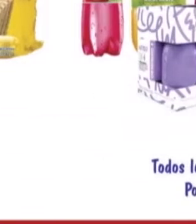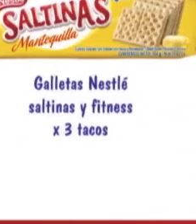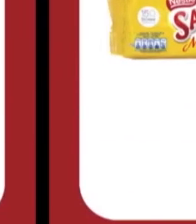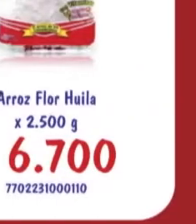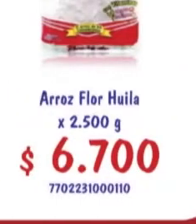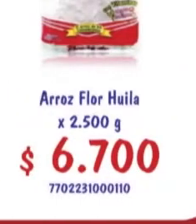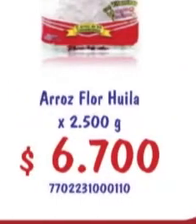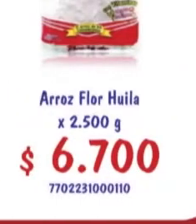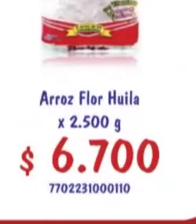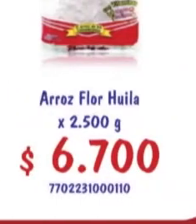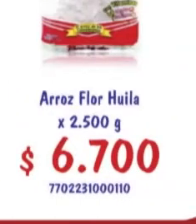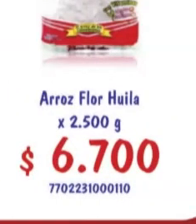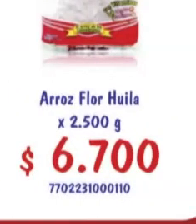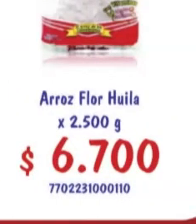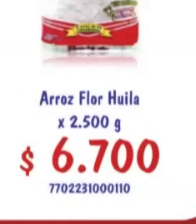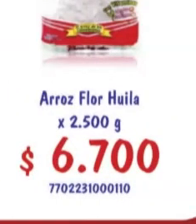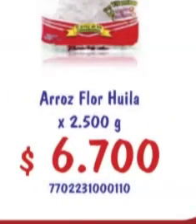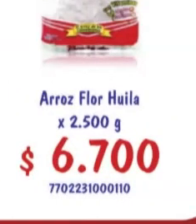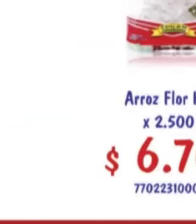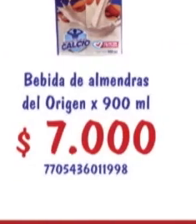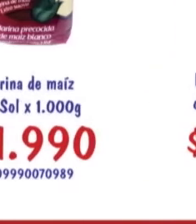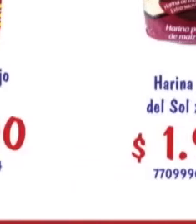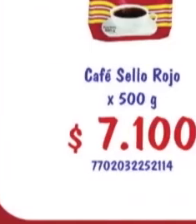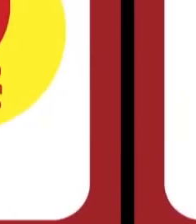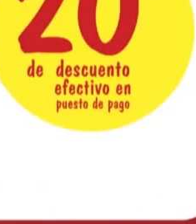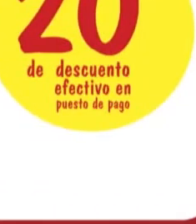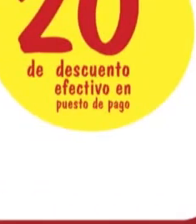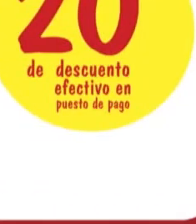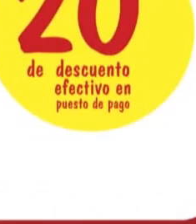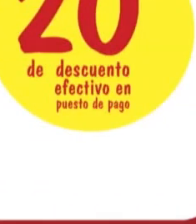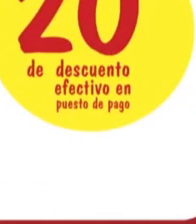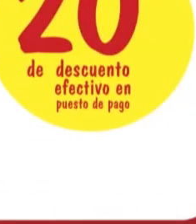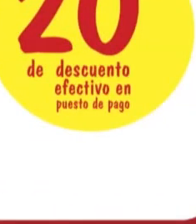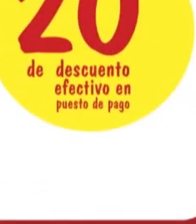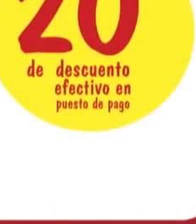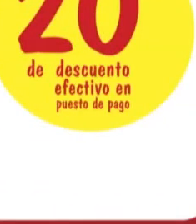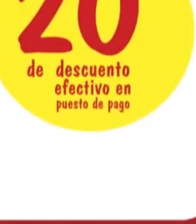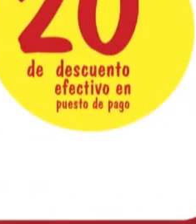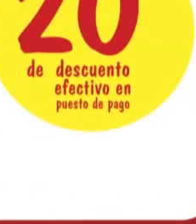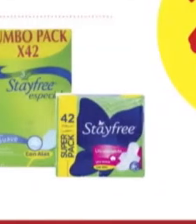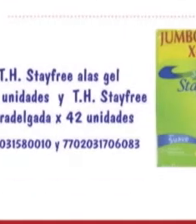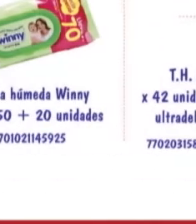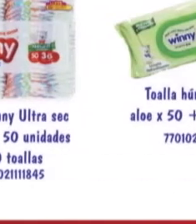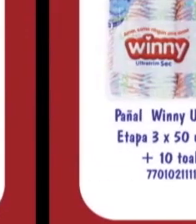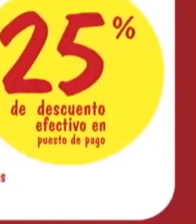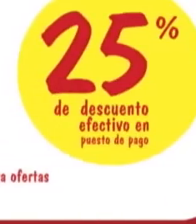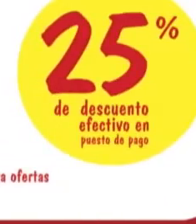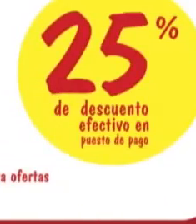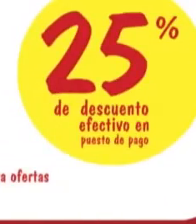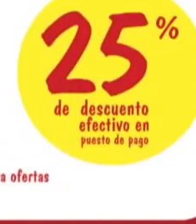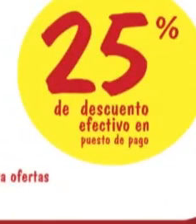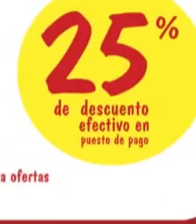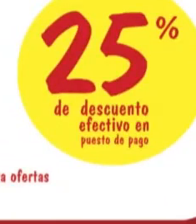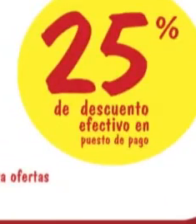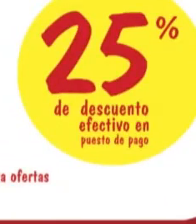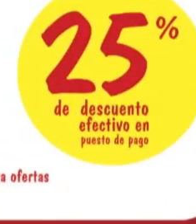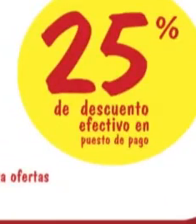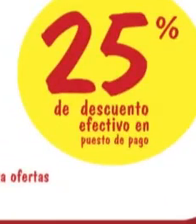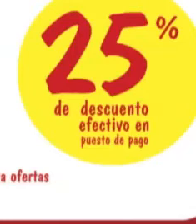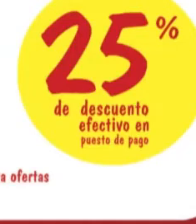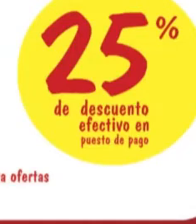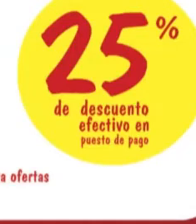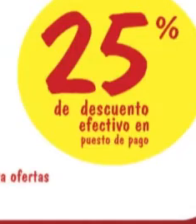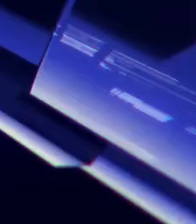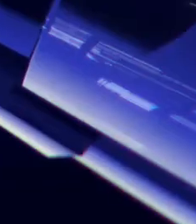kilos, 30% de descuento. Del sábado 15 al lunes 17 de julio. Más por menos. Aplican